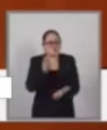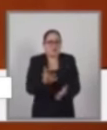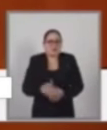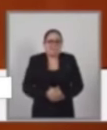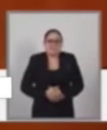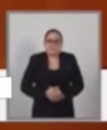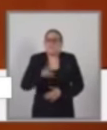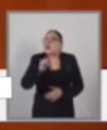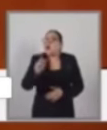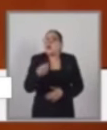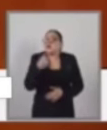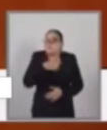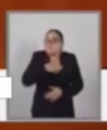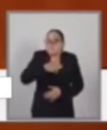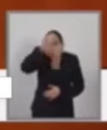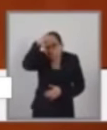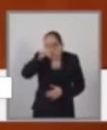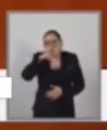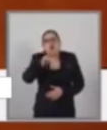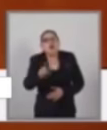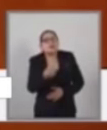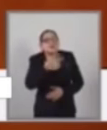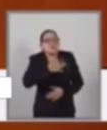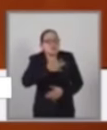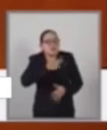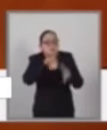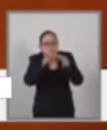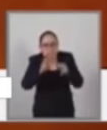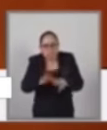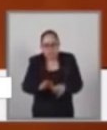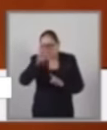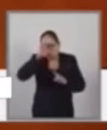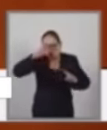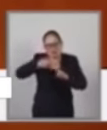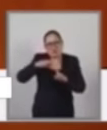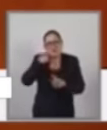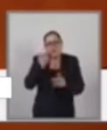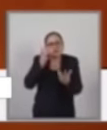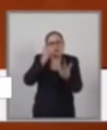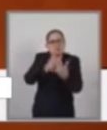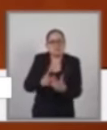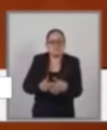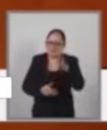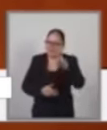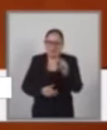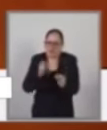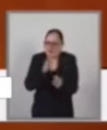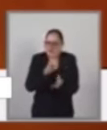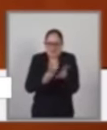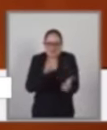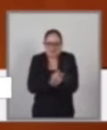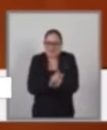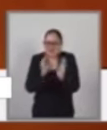ese propósito presidencial de acabar con la corrupción y con la impunidad. Todo eso es literatura, son